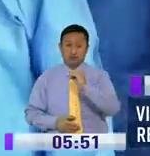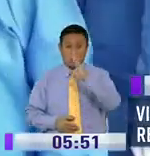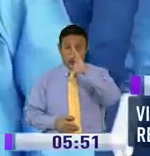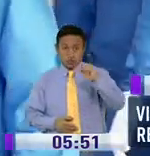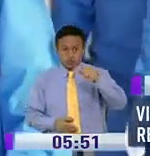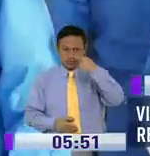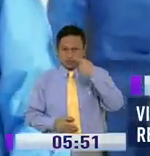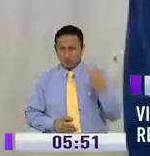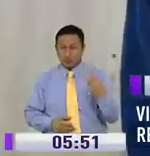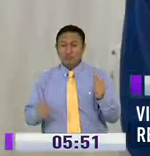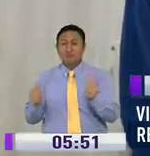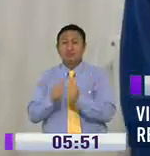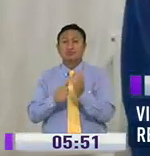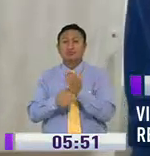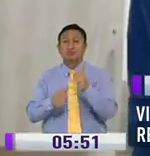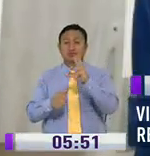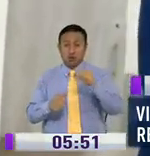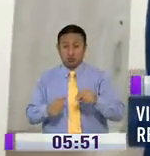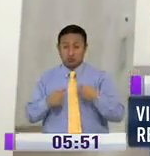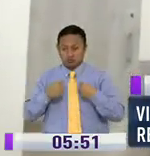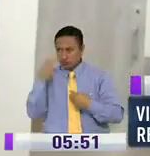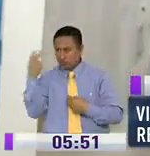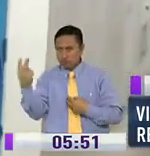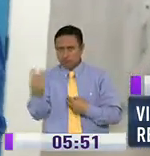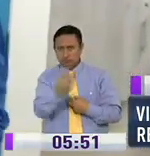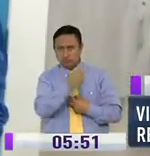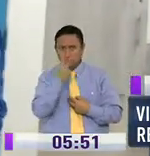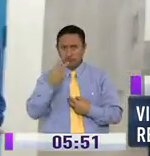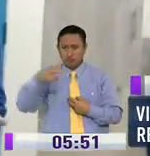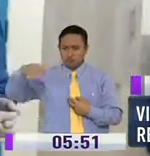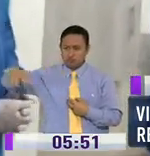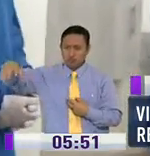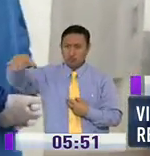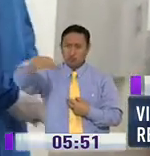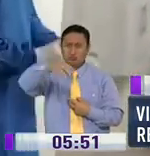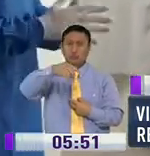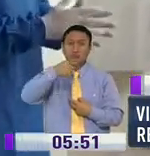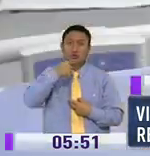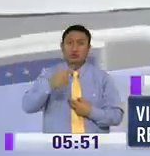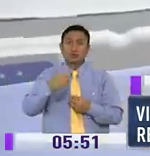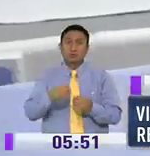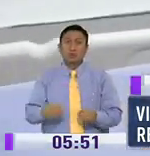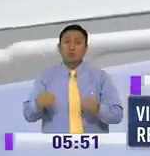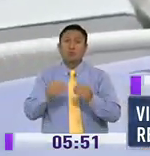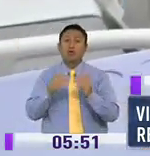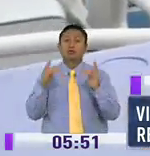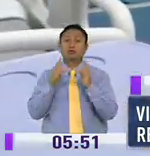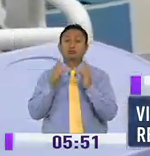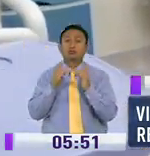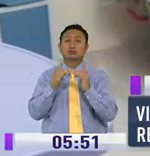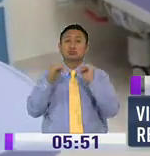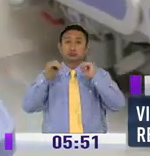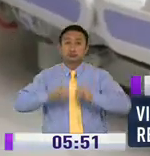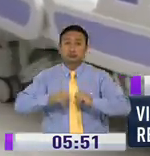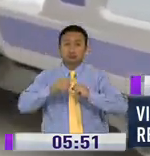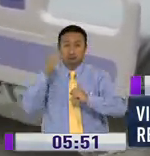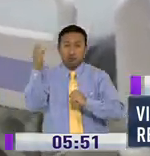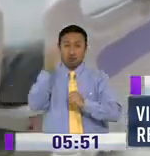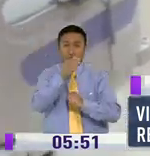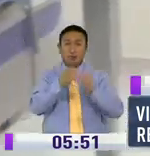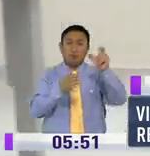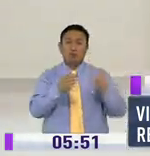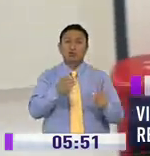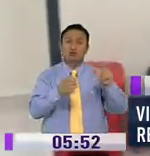casa de salud junto al ministro de Salud. Aquí recorrió áreas y anunció el incremento de más camas que estarán destinadas para atender